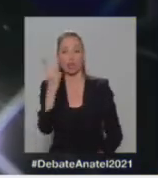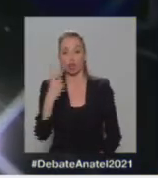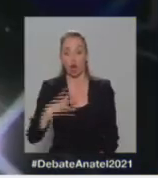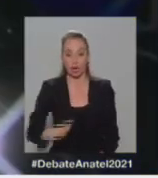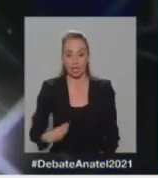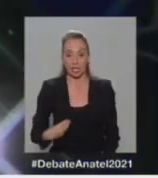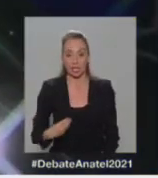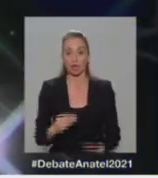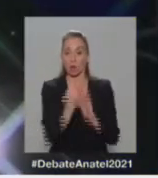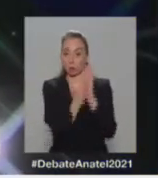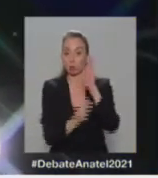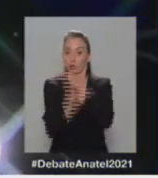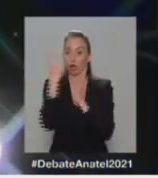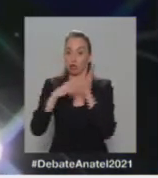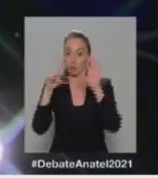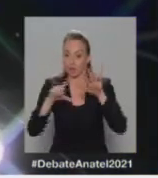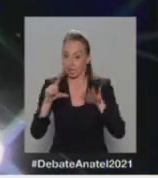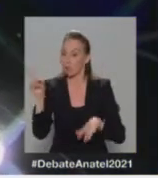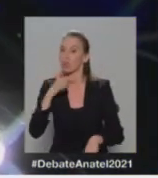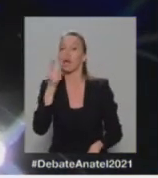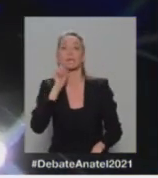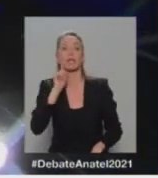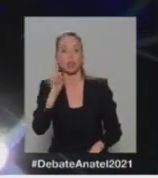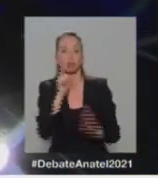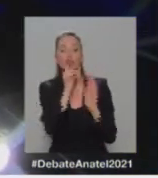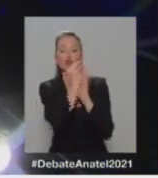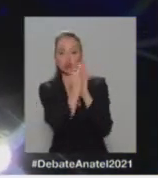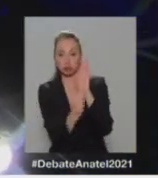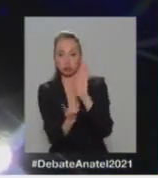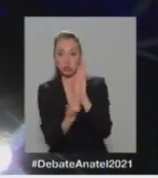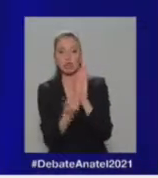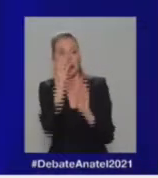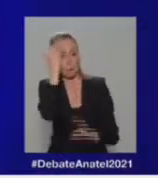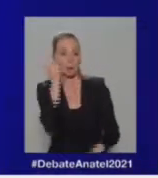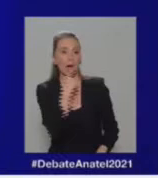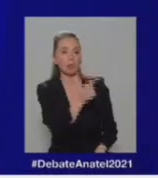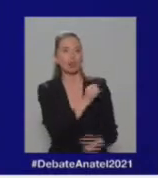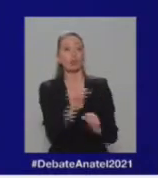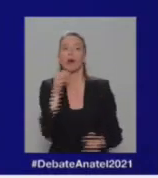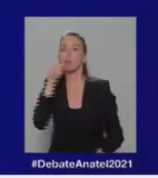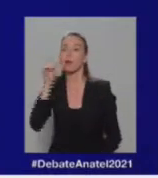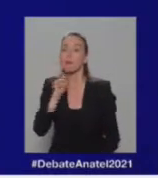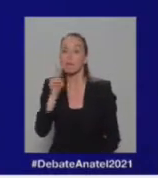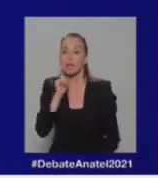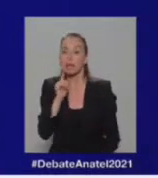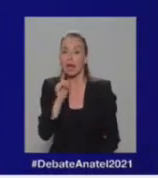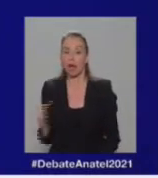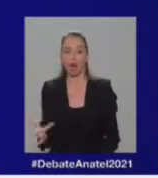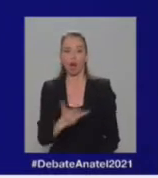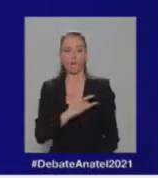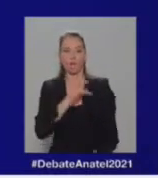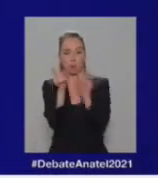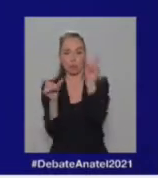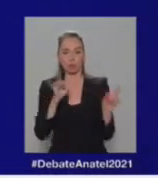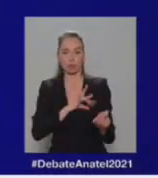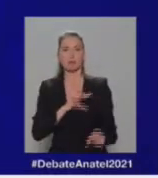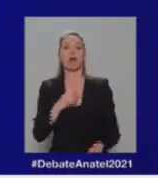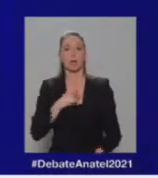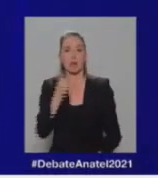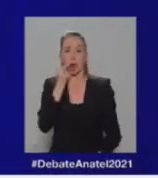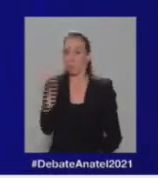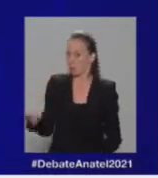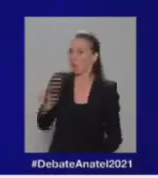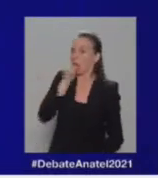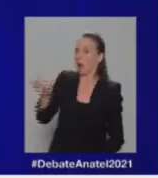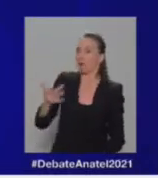en el debate organizado por la Anatel. Con la ausencia de Franco Parisi, quien se mantiene en Estados Unidos por su condición de salud, afectado por